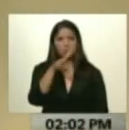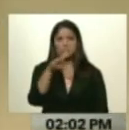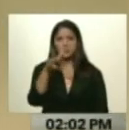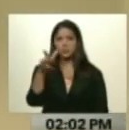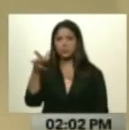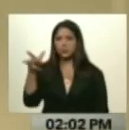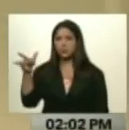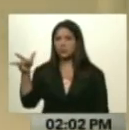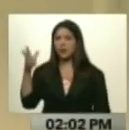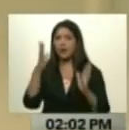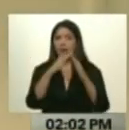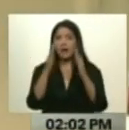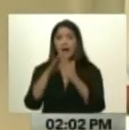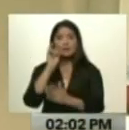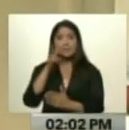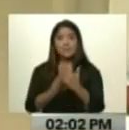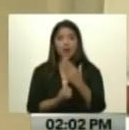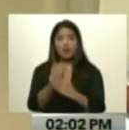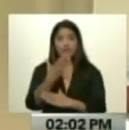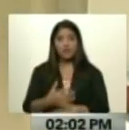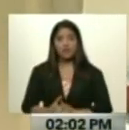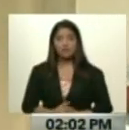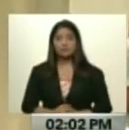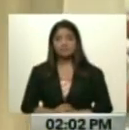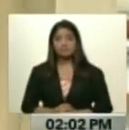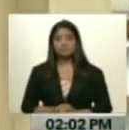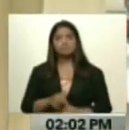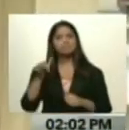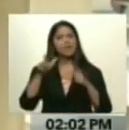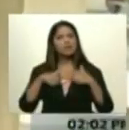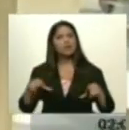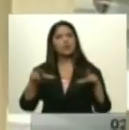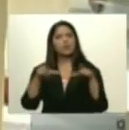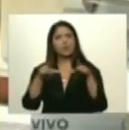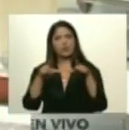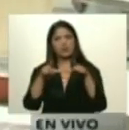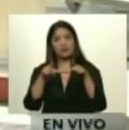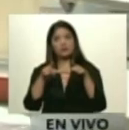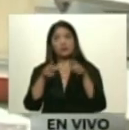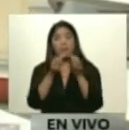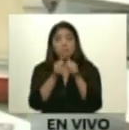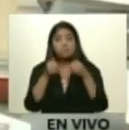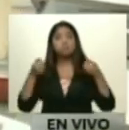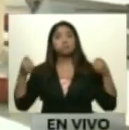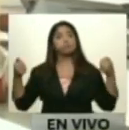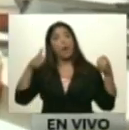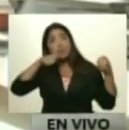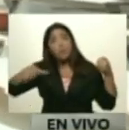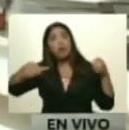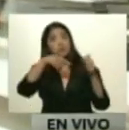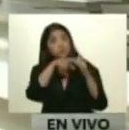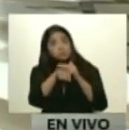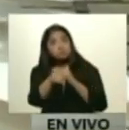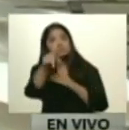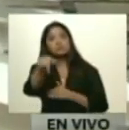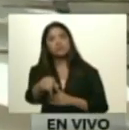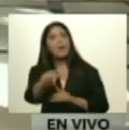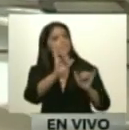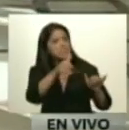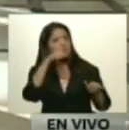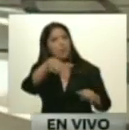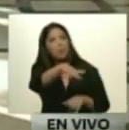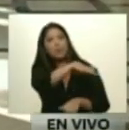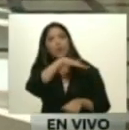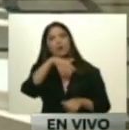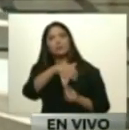Palacio de Miraflores, este espacio que abrió sus puertas al Poder Popular, el mismo Poder Popular